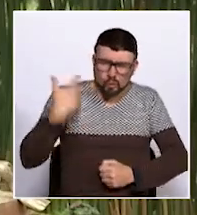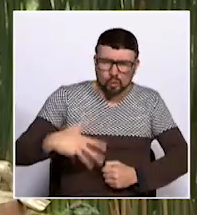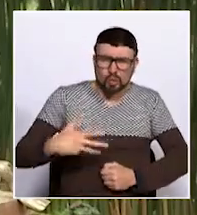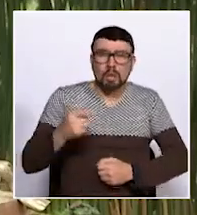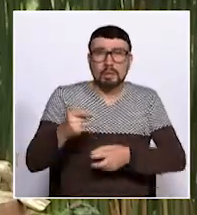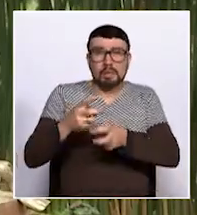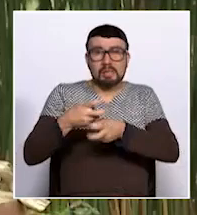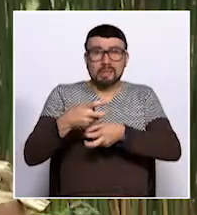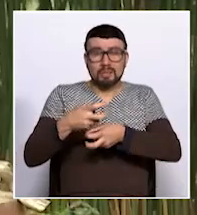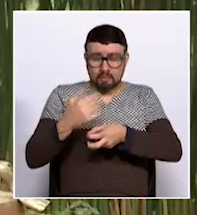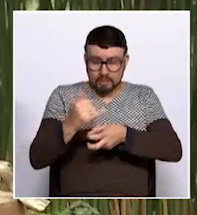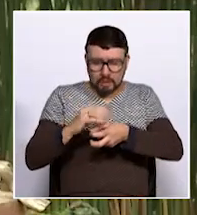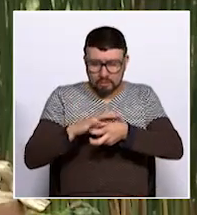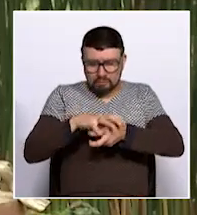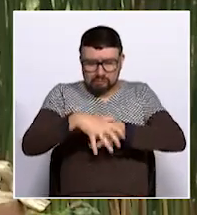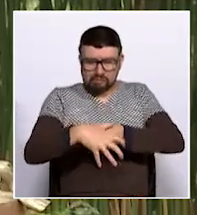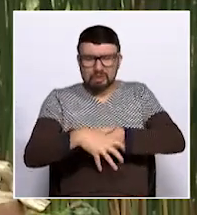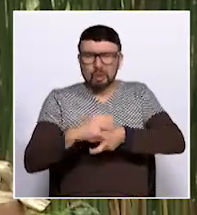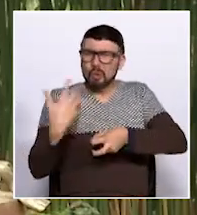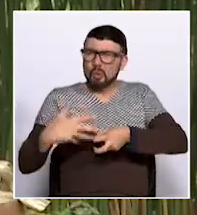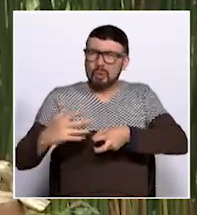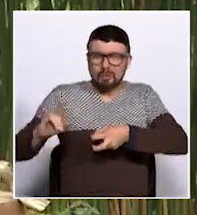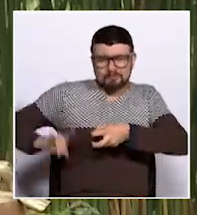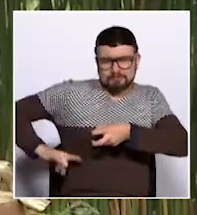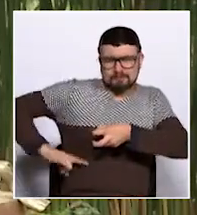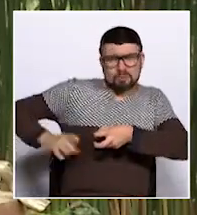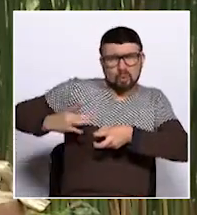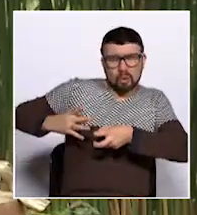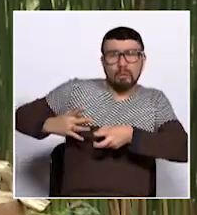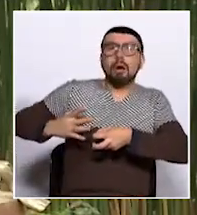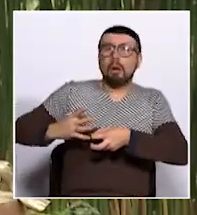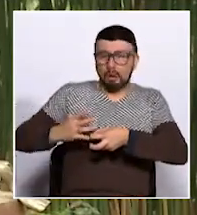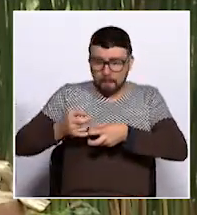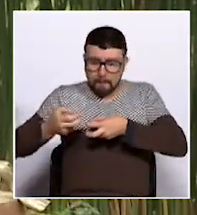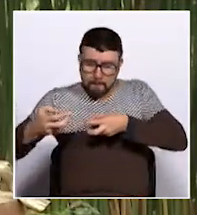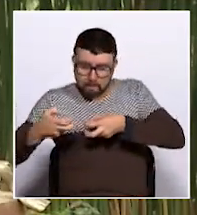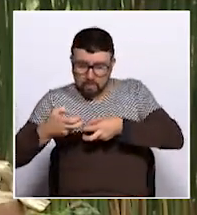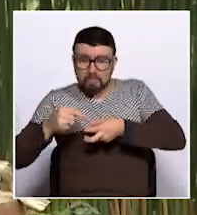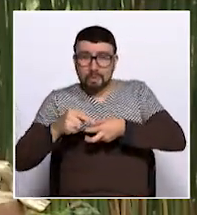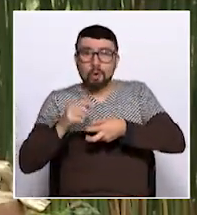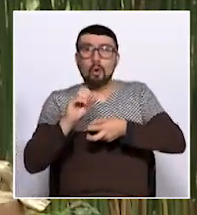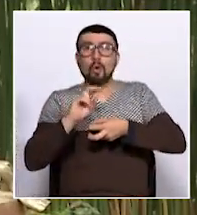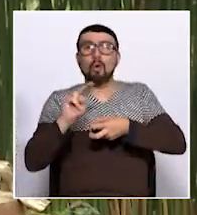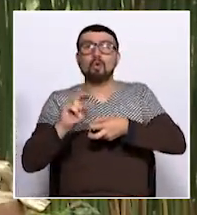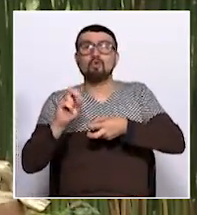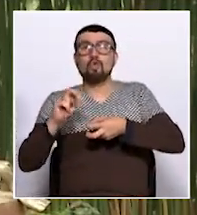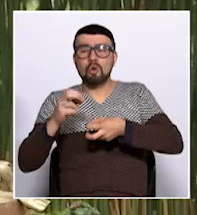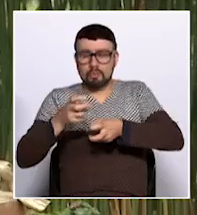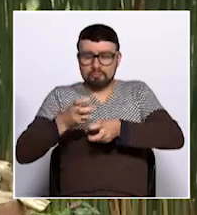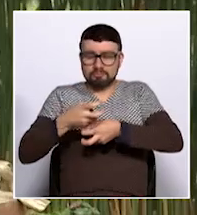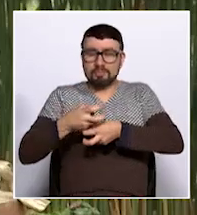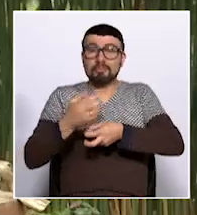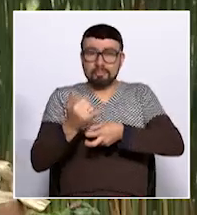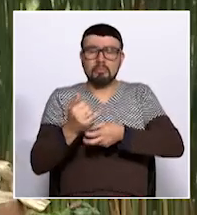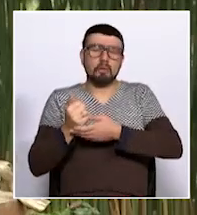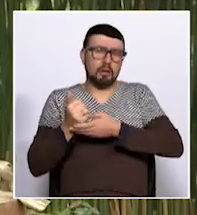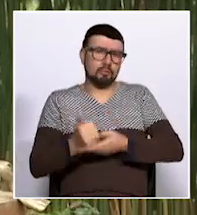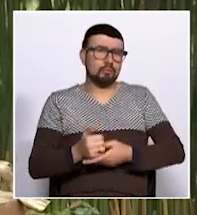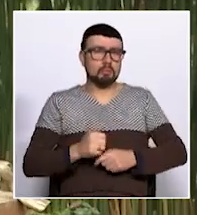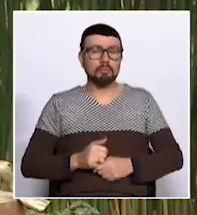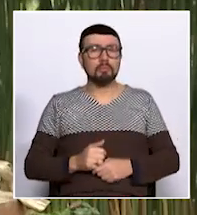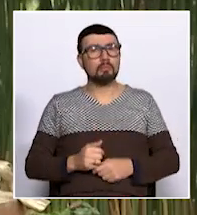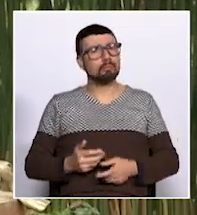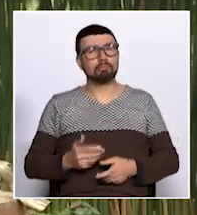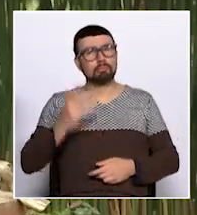está pinchando el nervio, ahí le comenzamos a aplicar ozono paravertebral junto a plasma. ¿Por qué? Porque